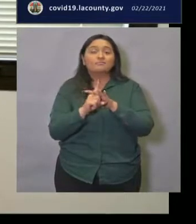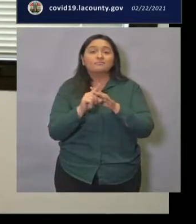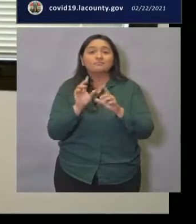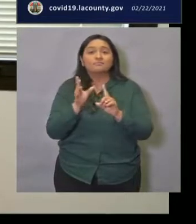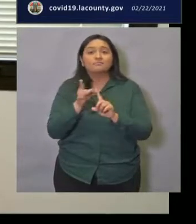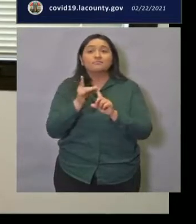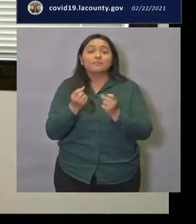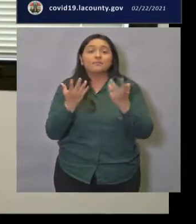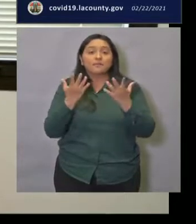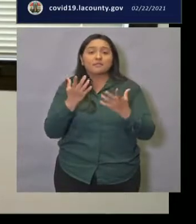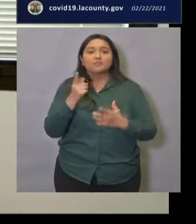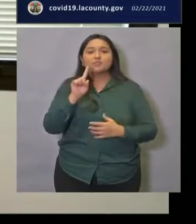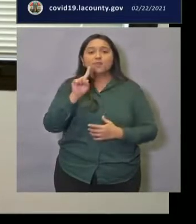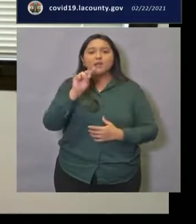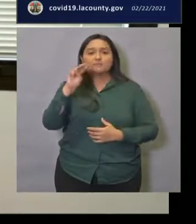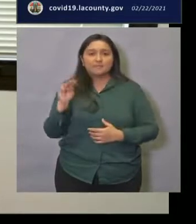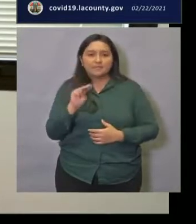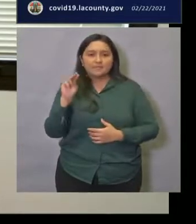a